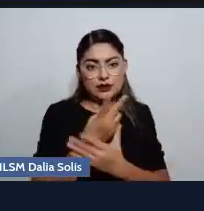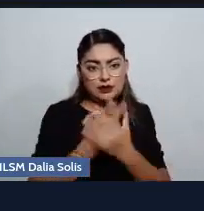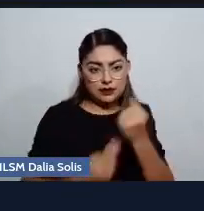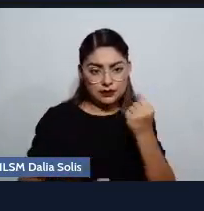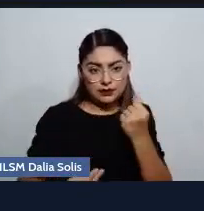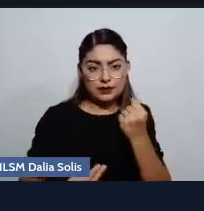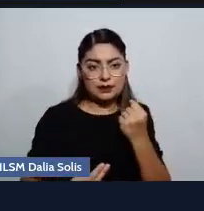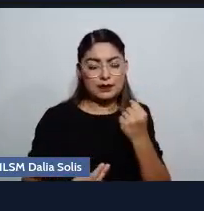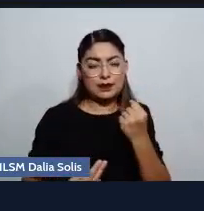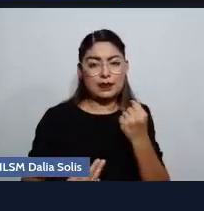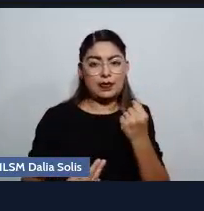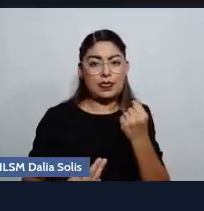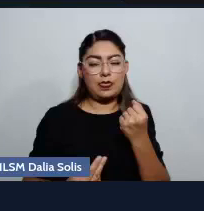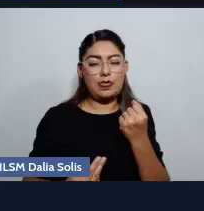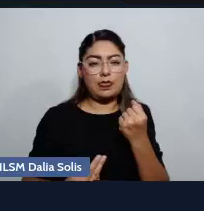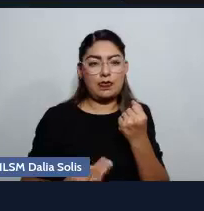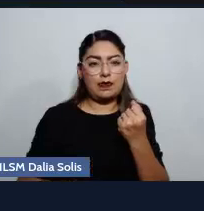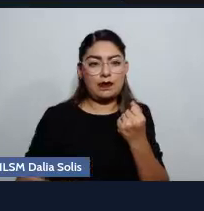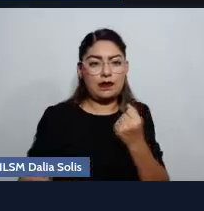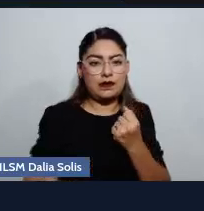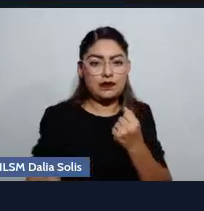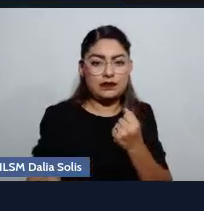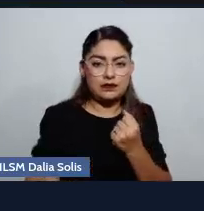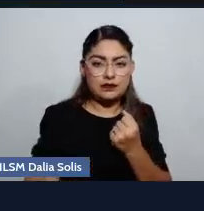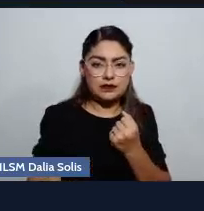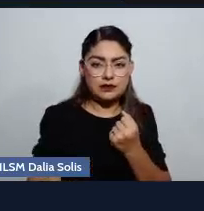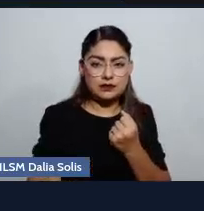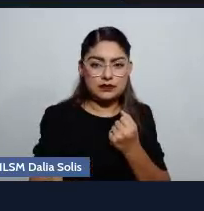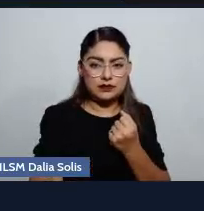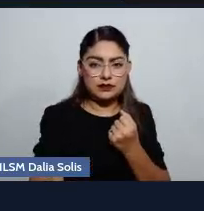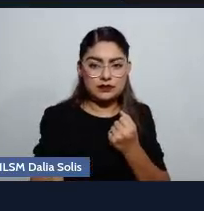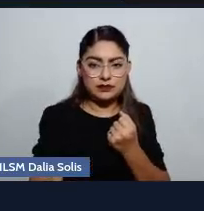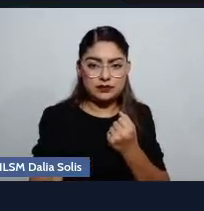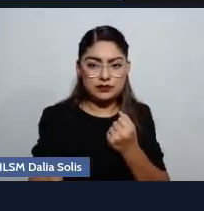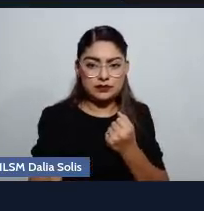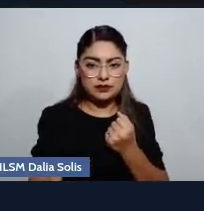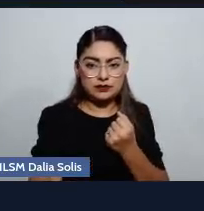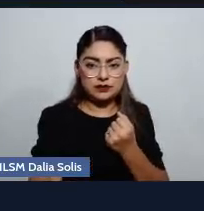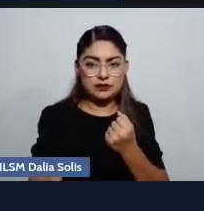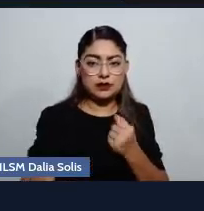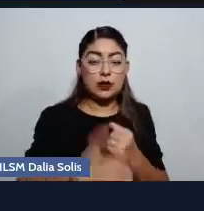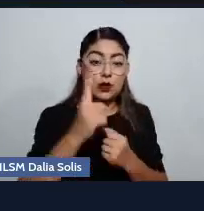salud, que uno es físico y el otro es mental, ¿no?